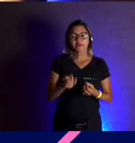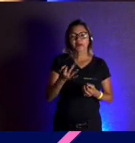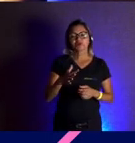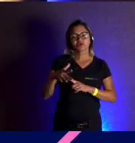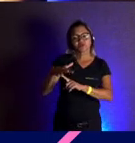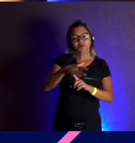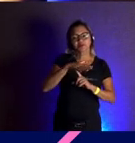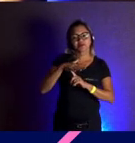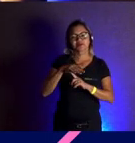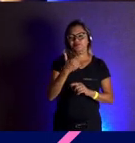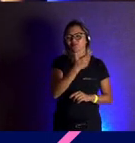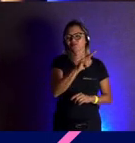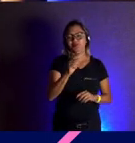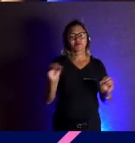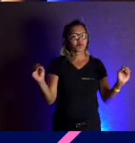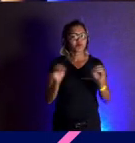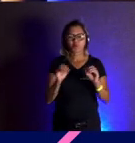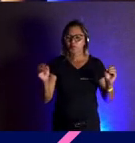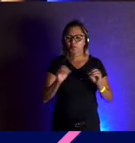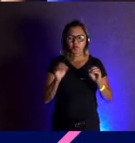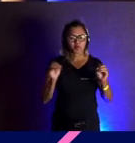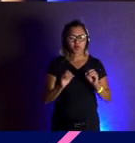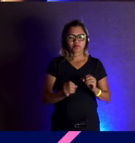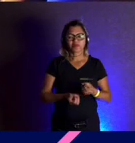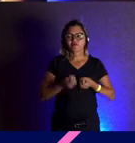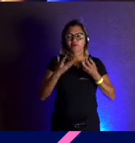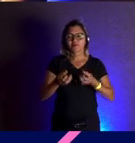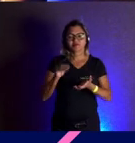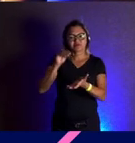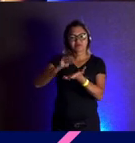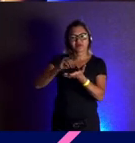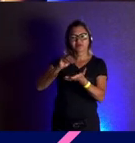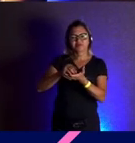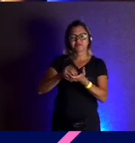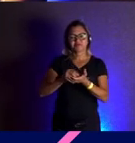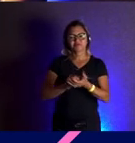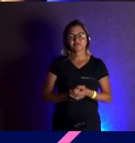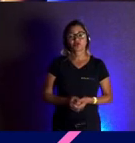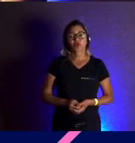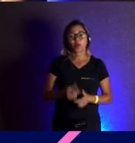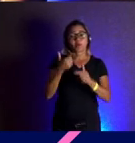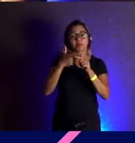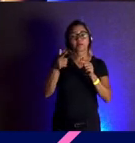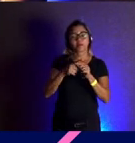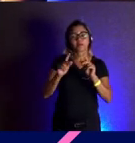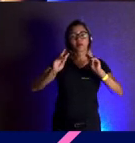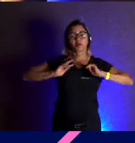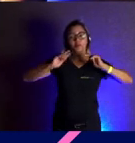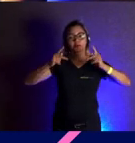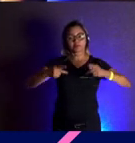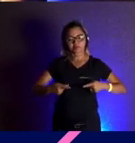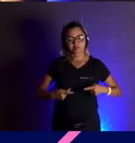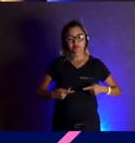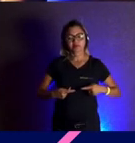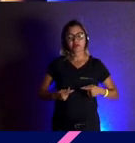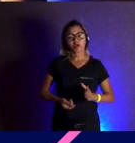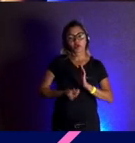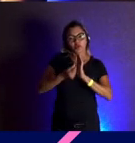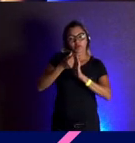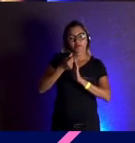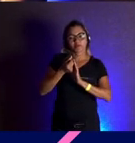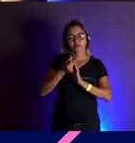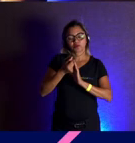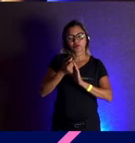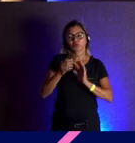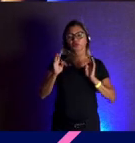hay. No hay datos. Además, con la crisis humanitaria y la crisis económica, los temas de ambiente no son